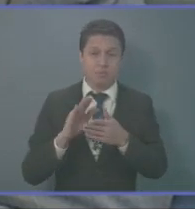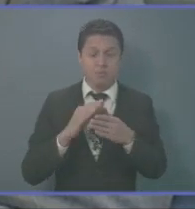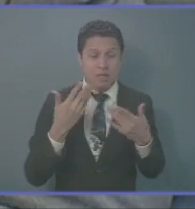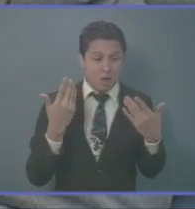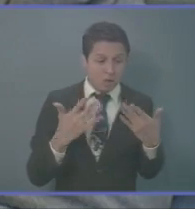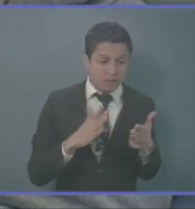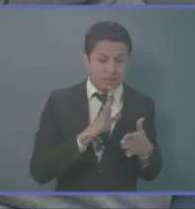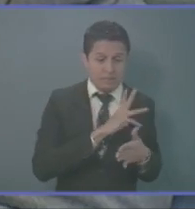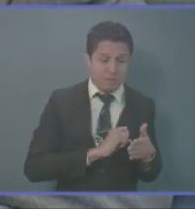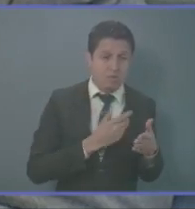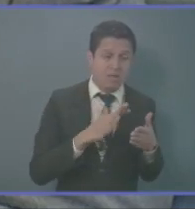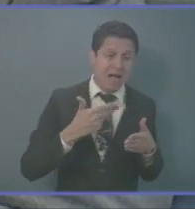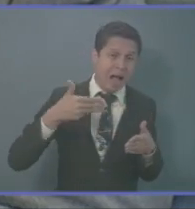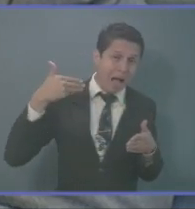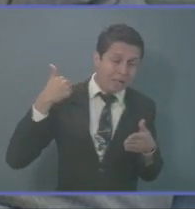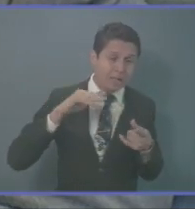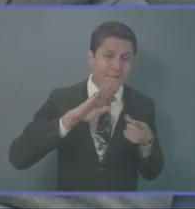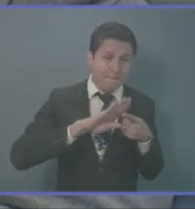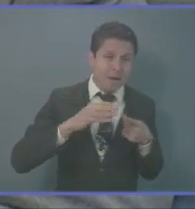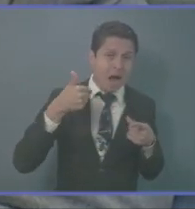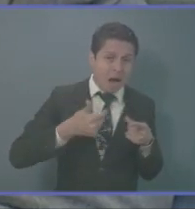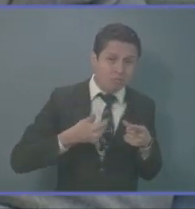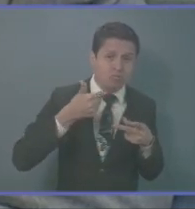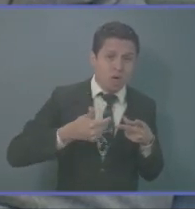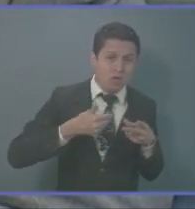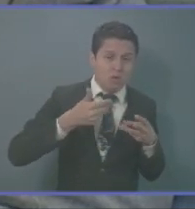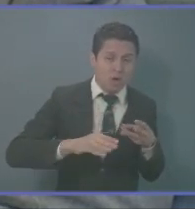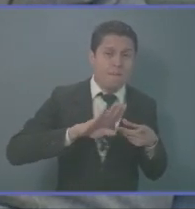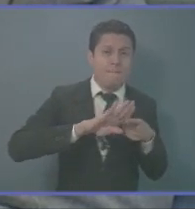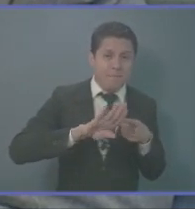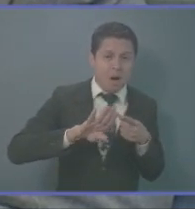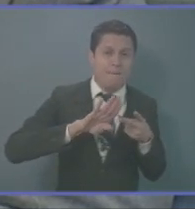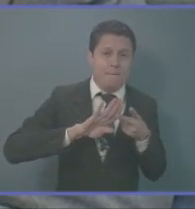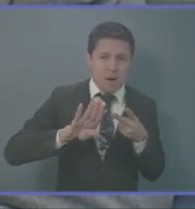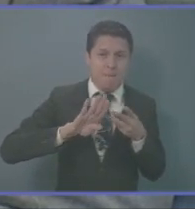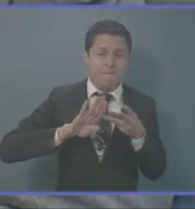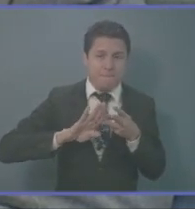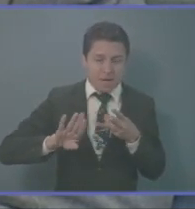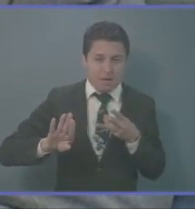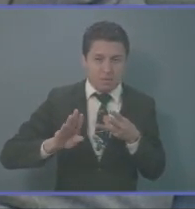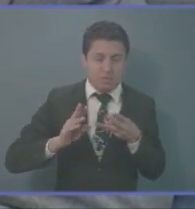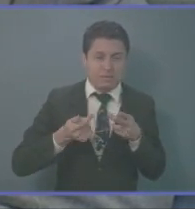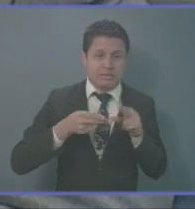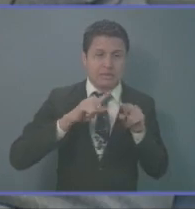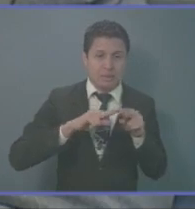cuotas aportadas por el país por un monto de